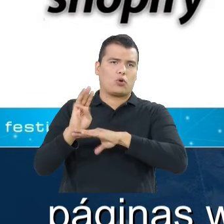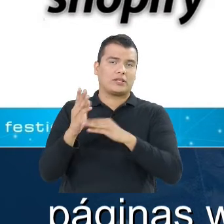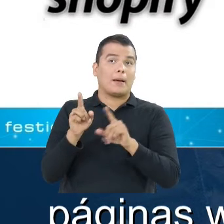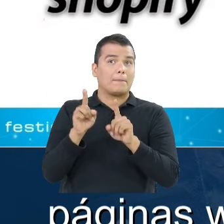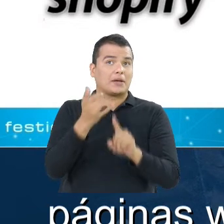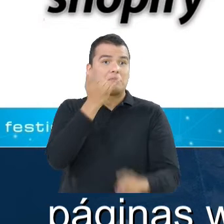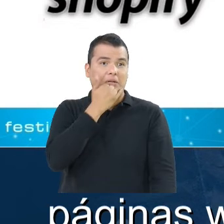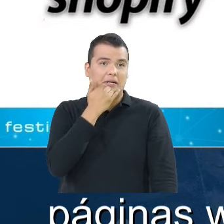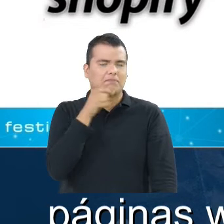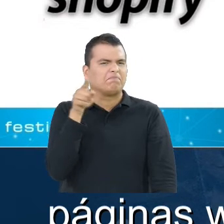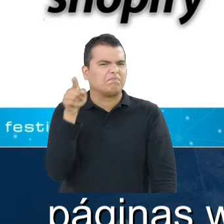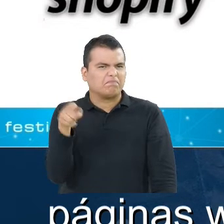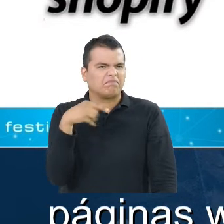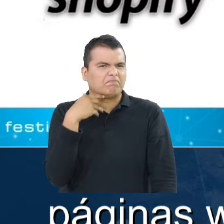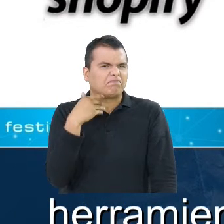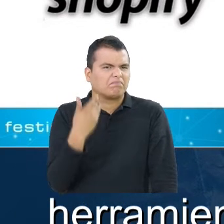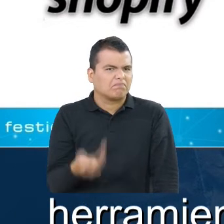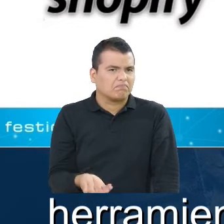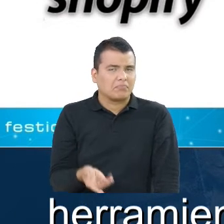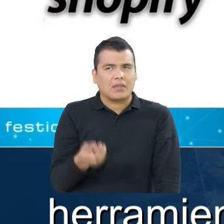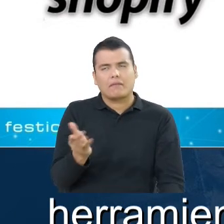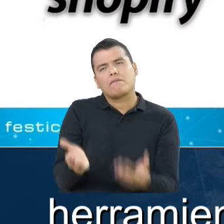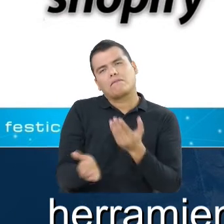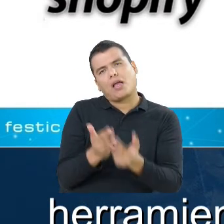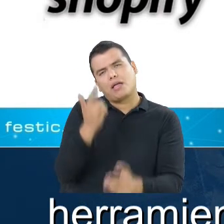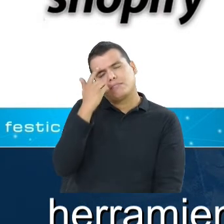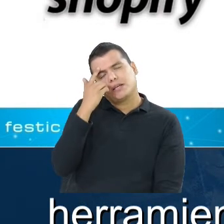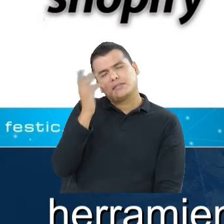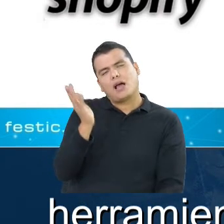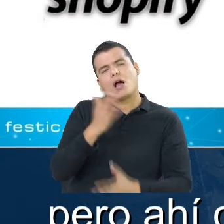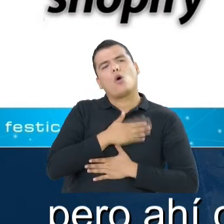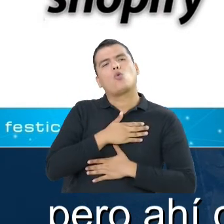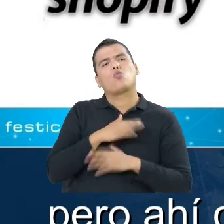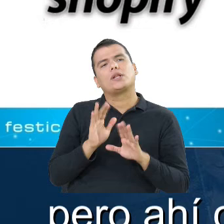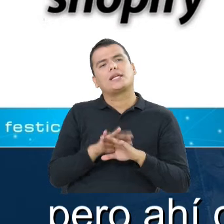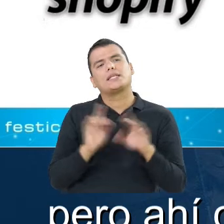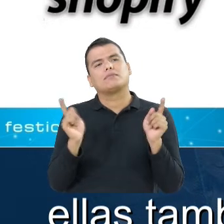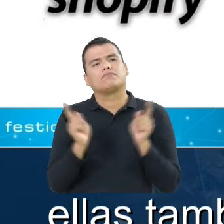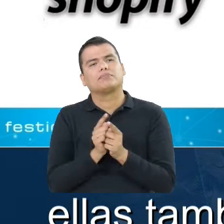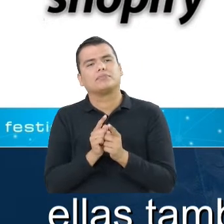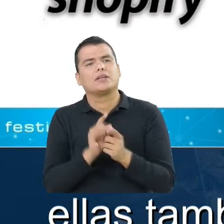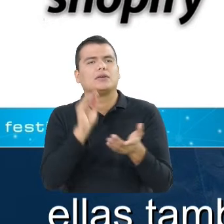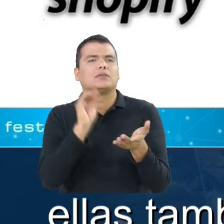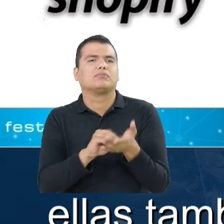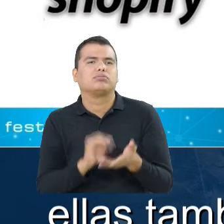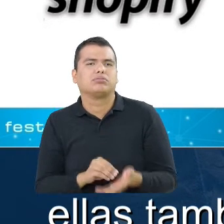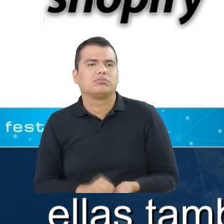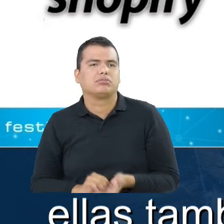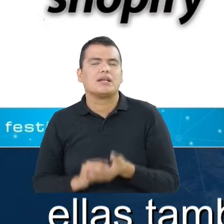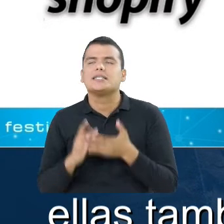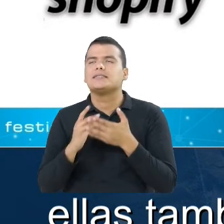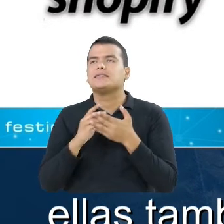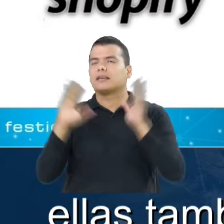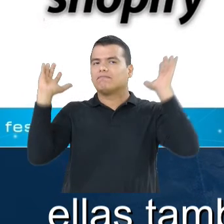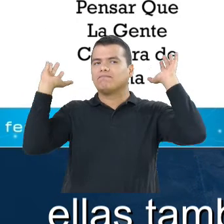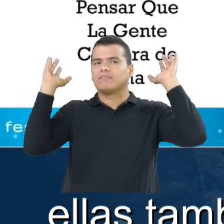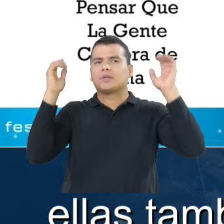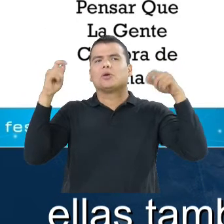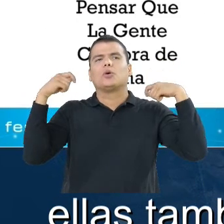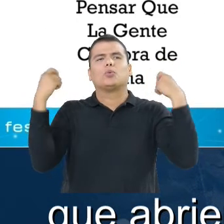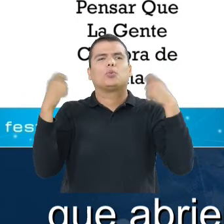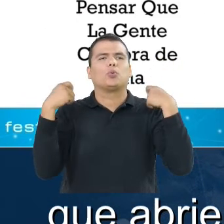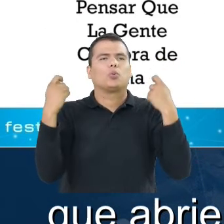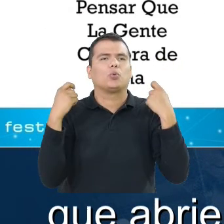cometemos otro error. Y es que ya también es tan fácil que creemos que abriendo una tienda en Shopify, subiendo fotos de mi producto, ya voy a vender y me voy a